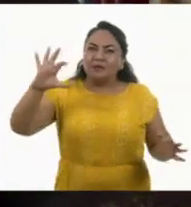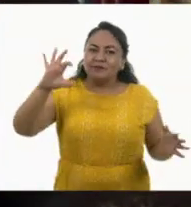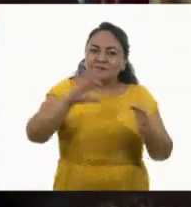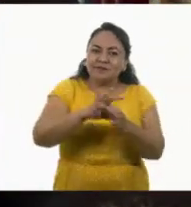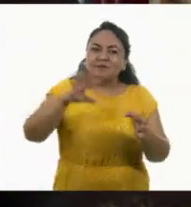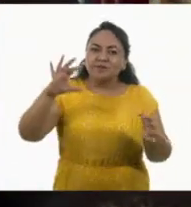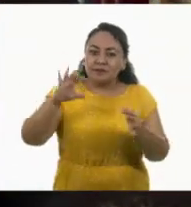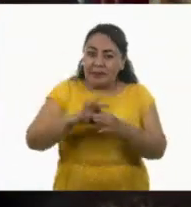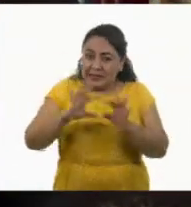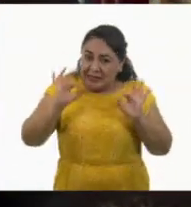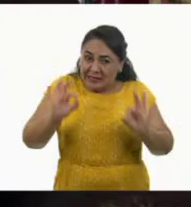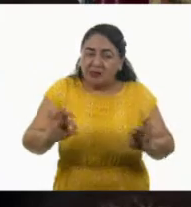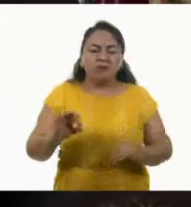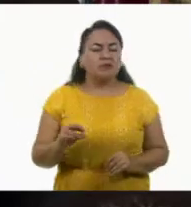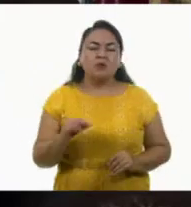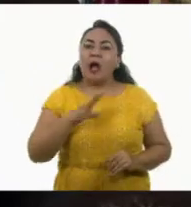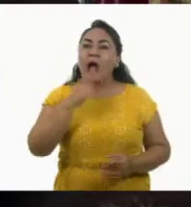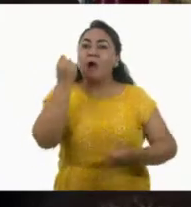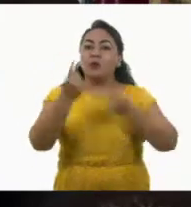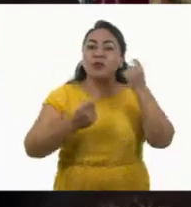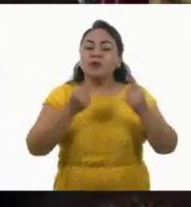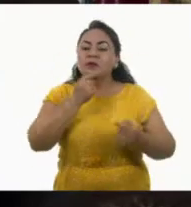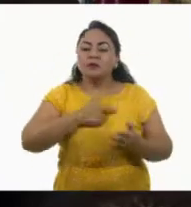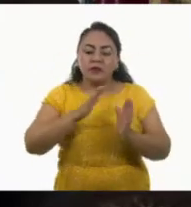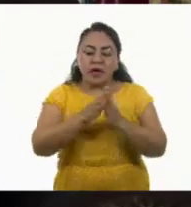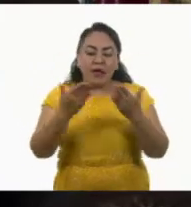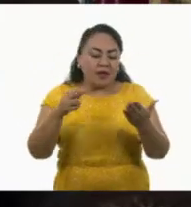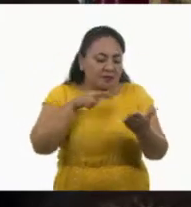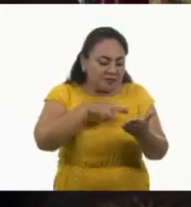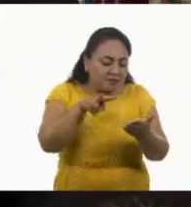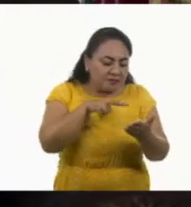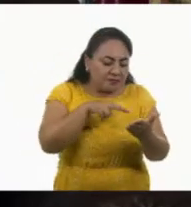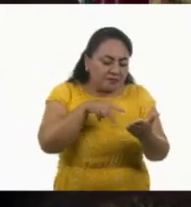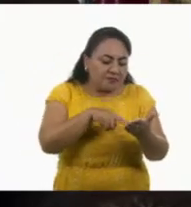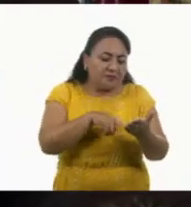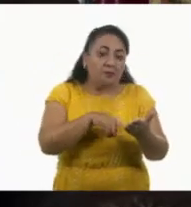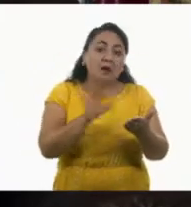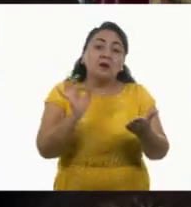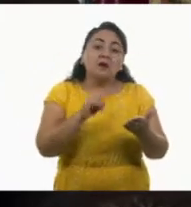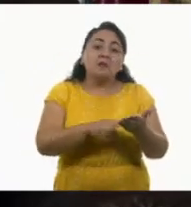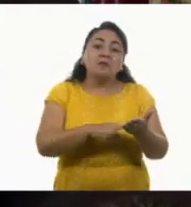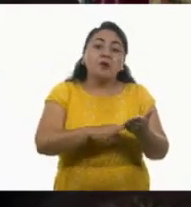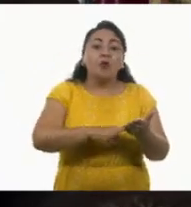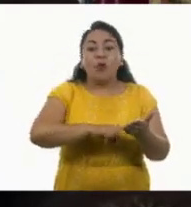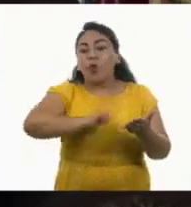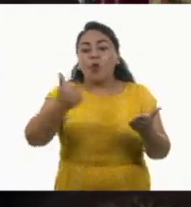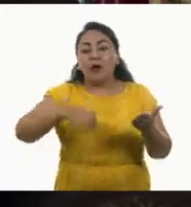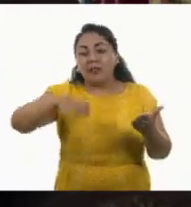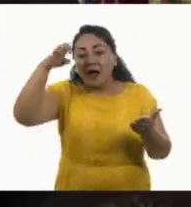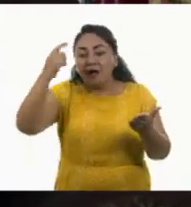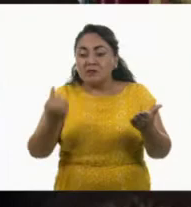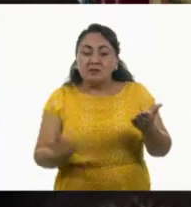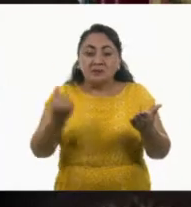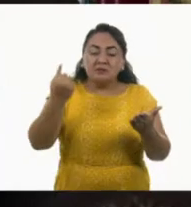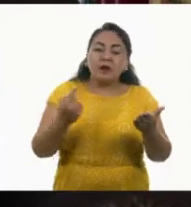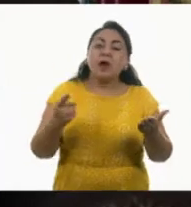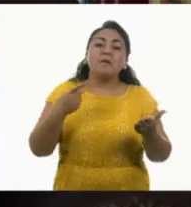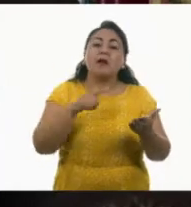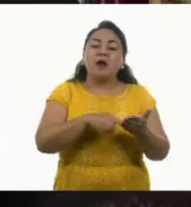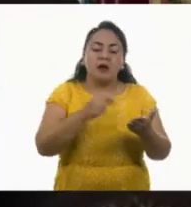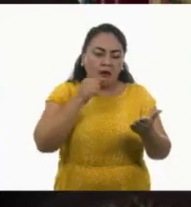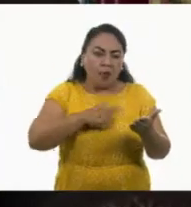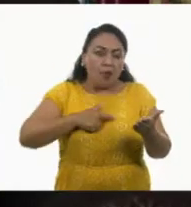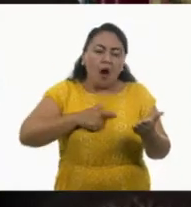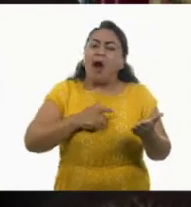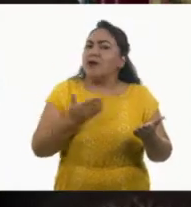no existen. Hay niños que se acercan a libros que a lo mejor son para niños de otra edad, pero ese es el libro correcto para